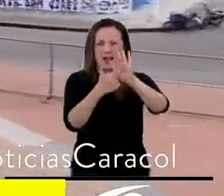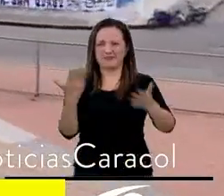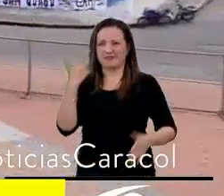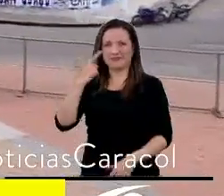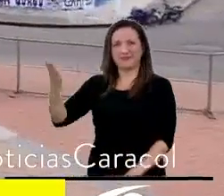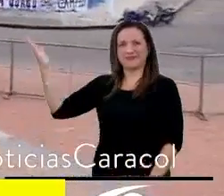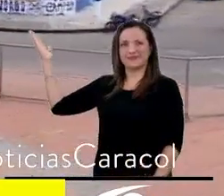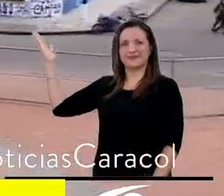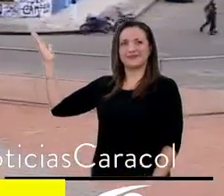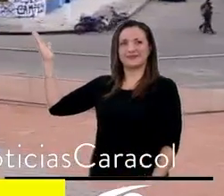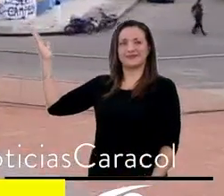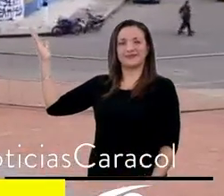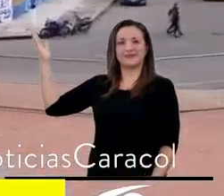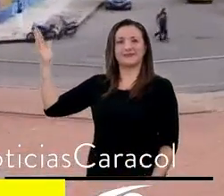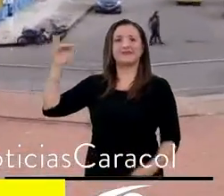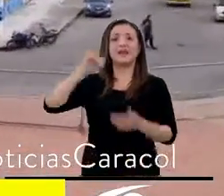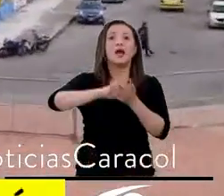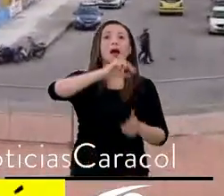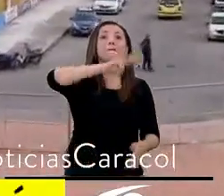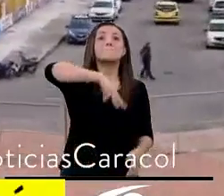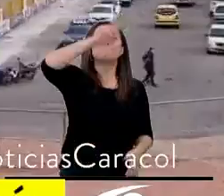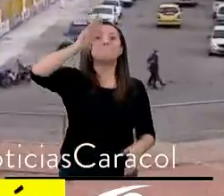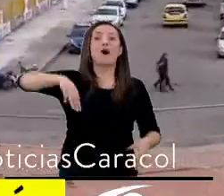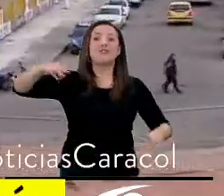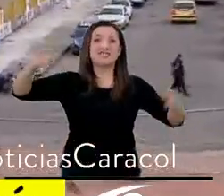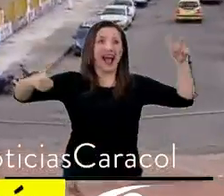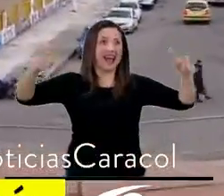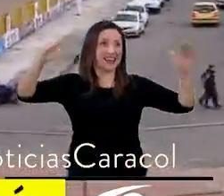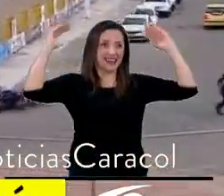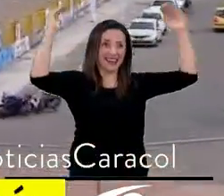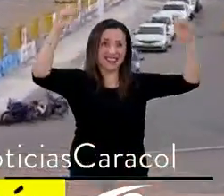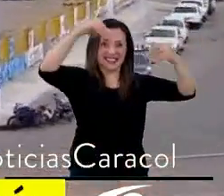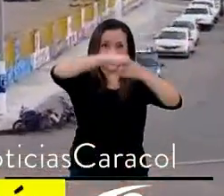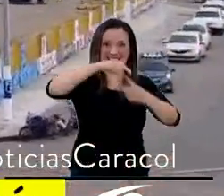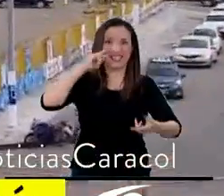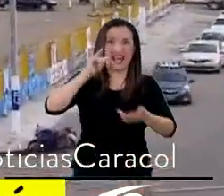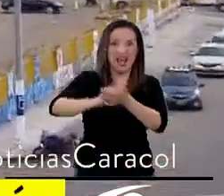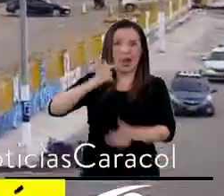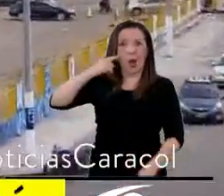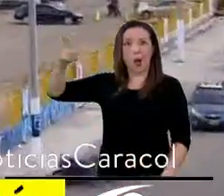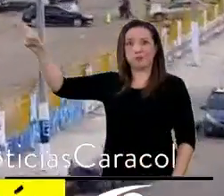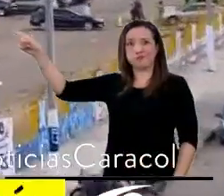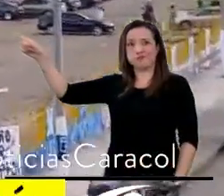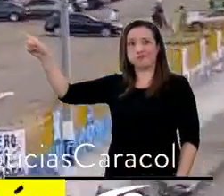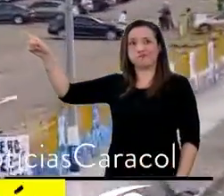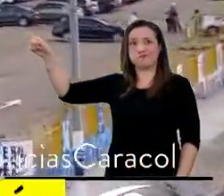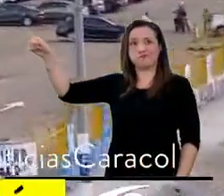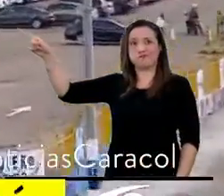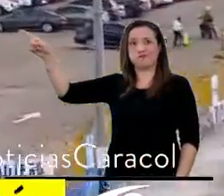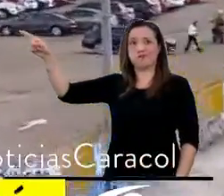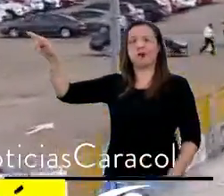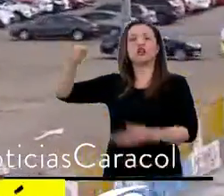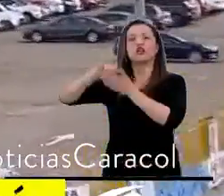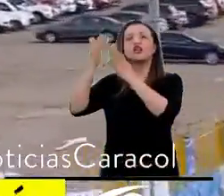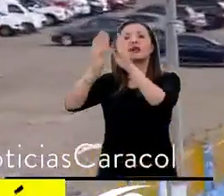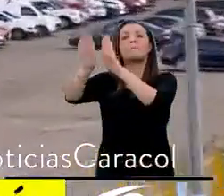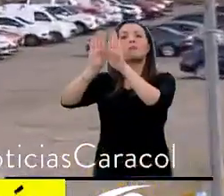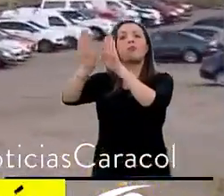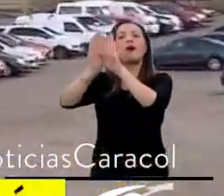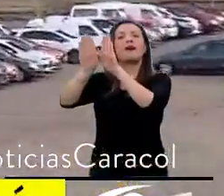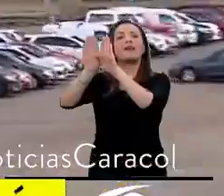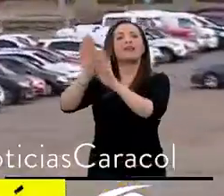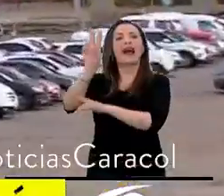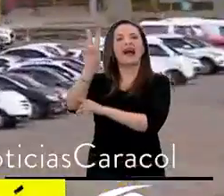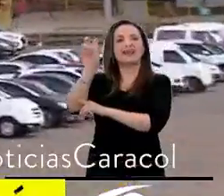al lado del movistar arena allá donde ustedes deben un grupo de personas exactamente en la puerta 7 va a quedar